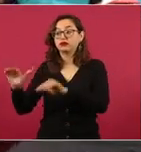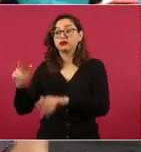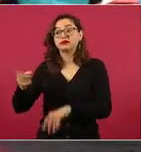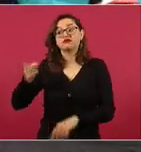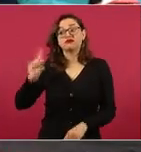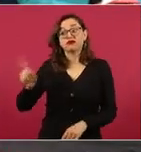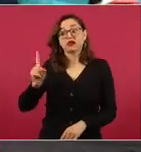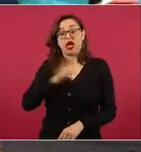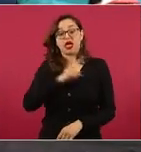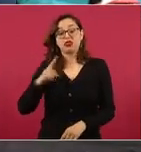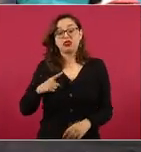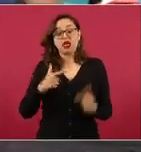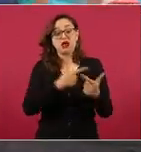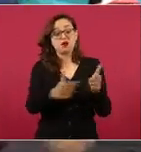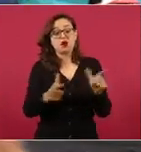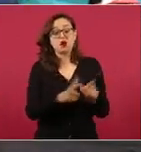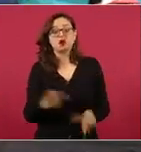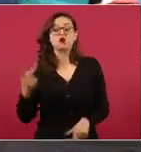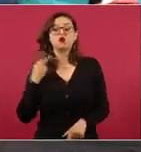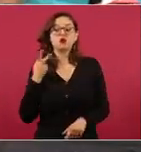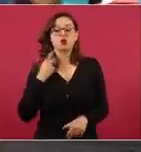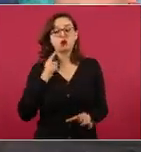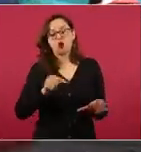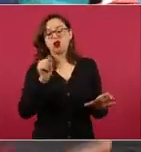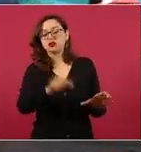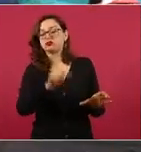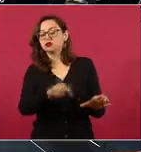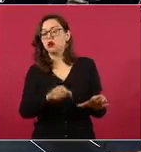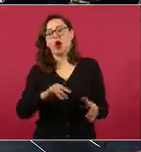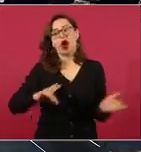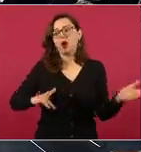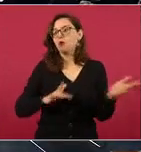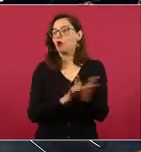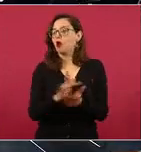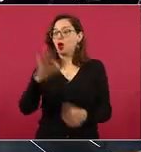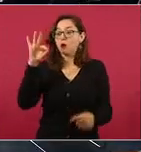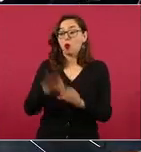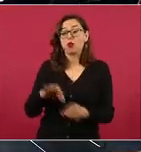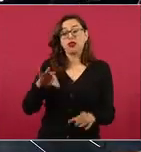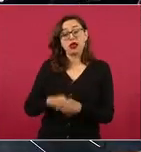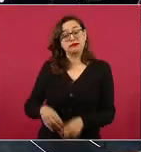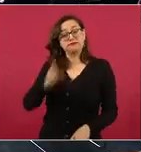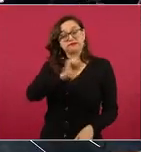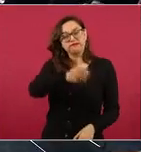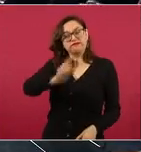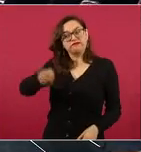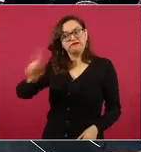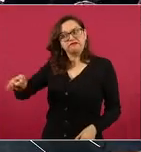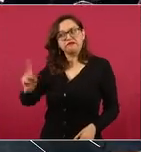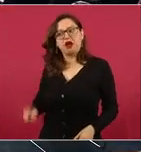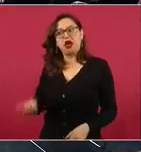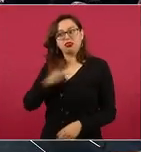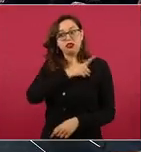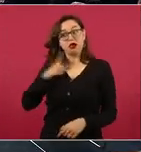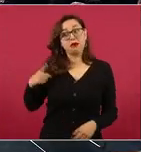por no mencionar, ya las redes sociales saben y la sociedad sabe qué candidato y qué partido,